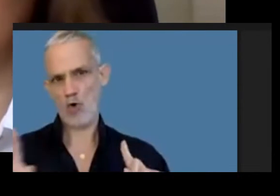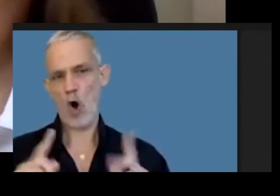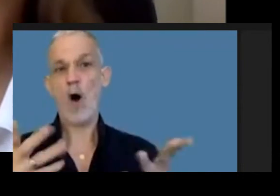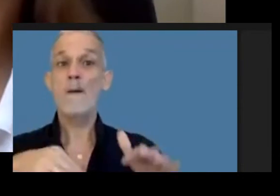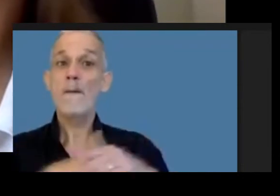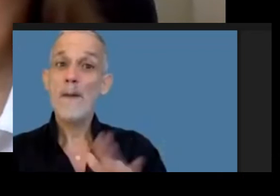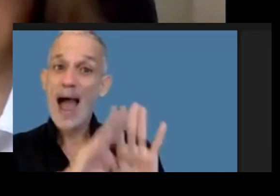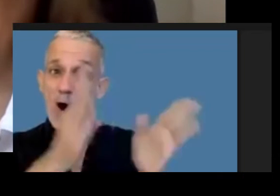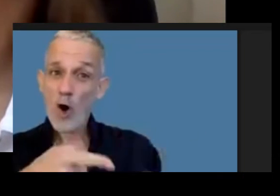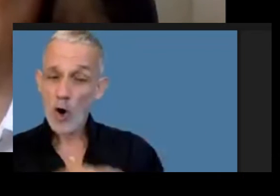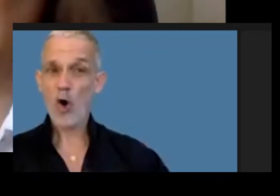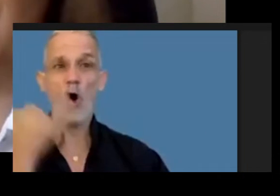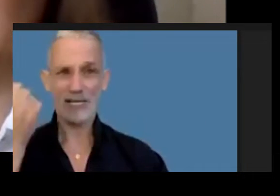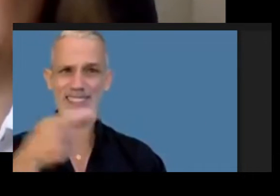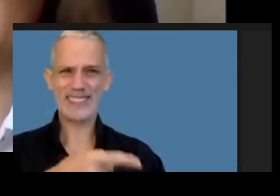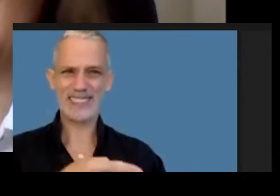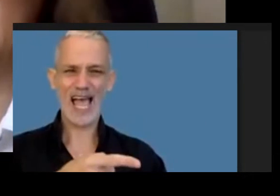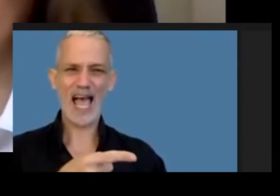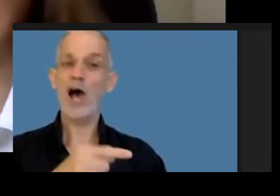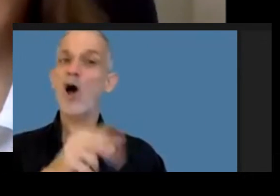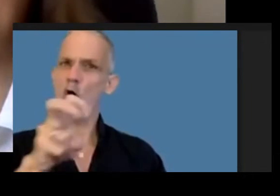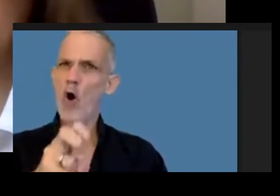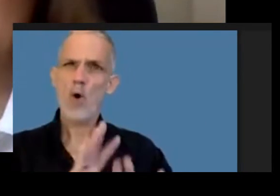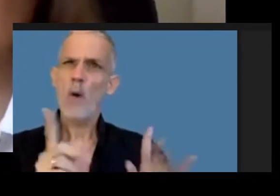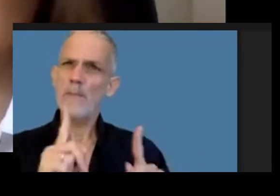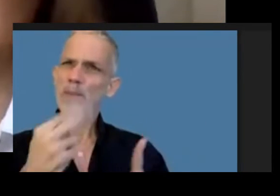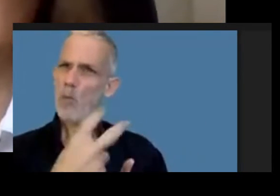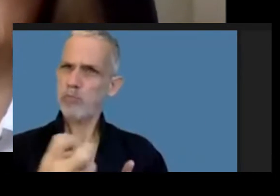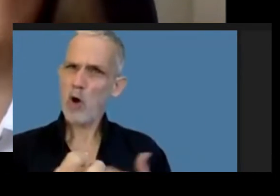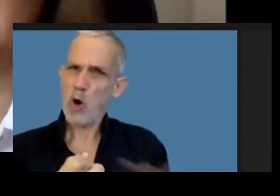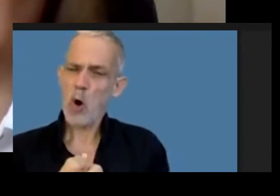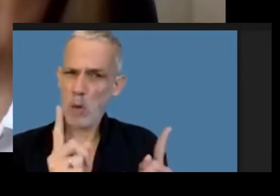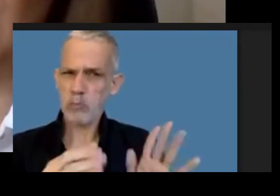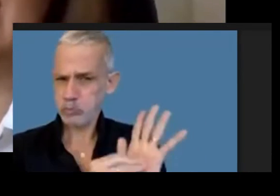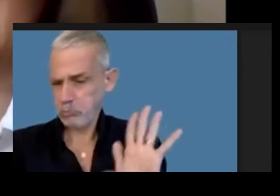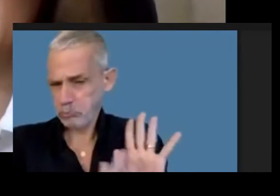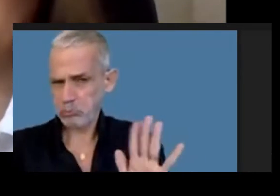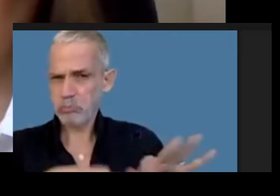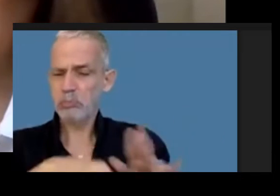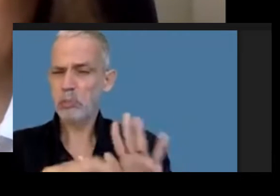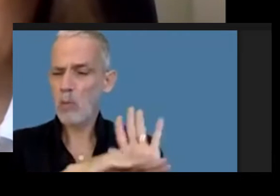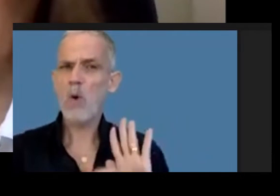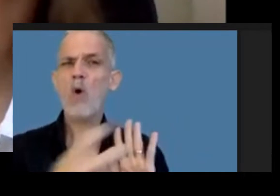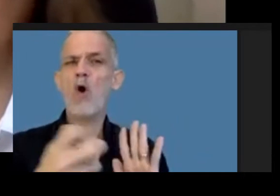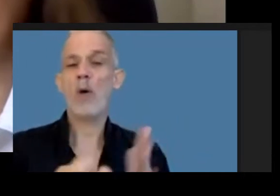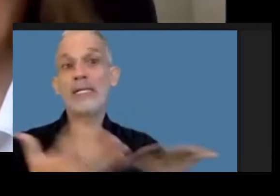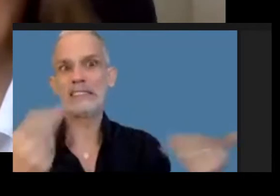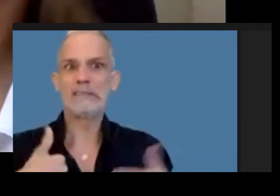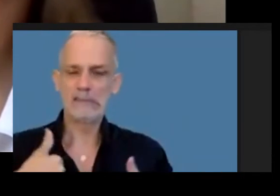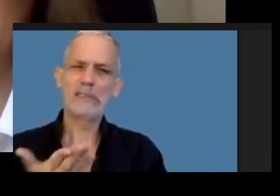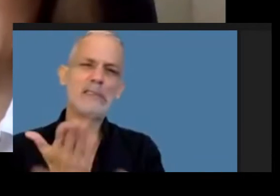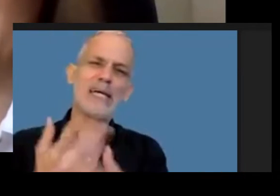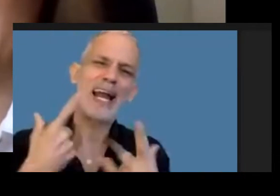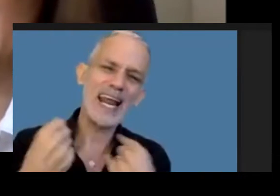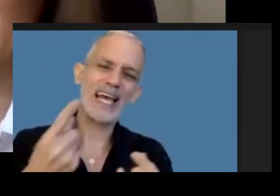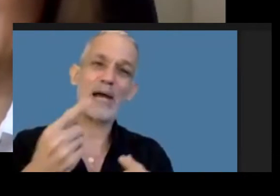hizo digamos, el cobro como se había previsto en la norma, con lo cual tenías que hacer vos el reclamo para que te